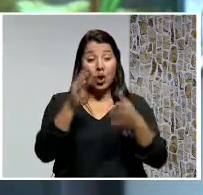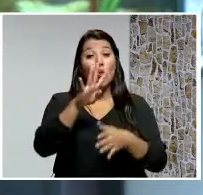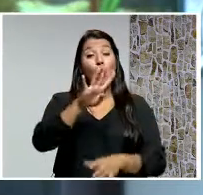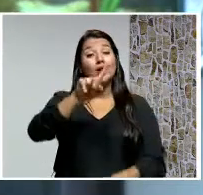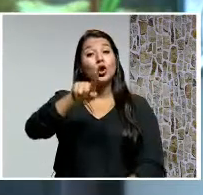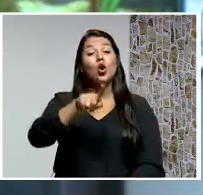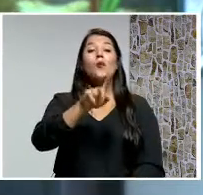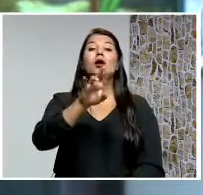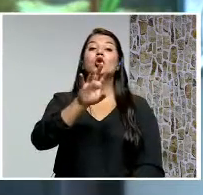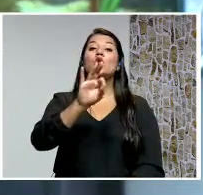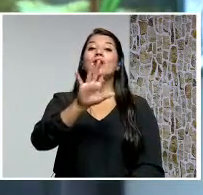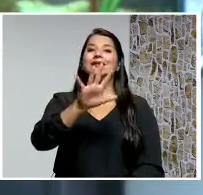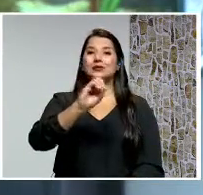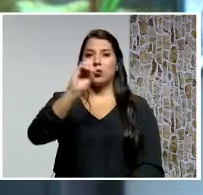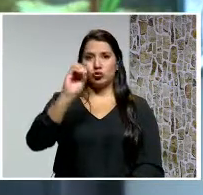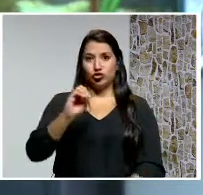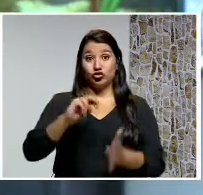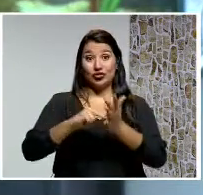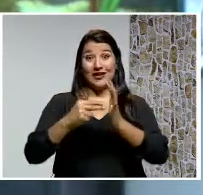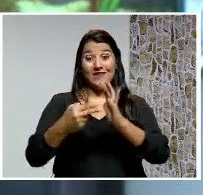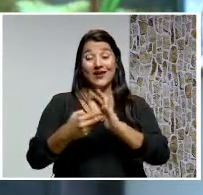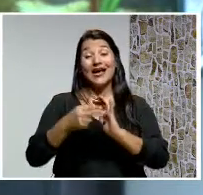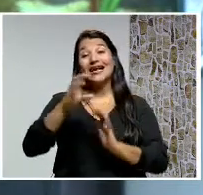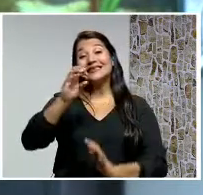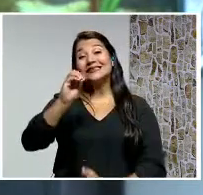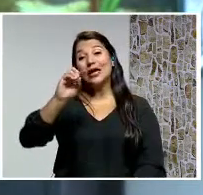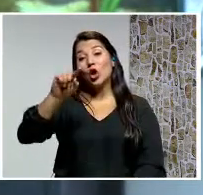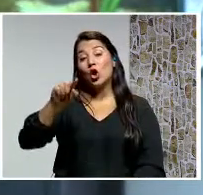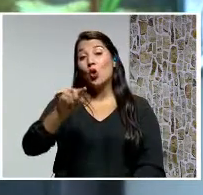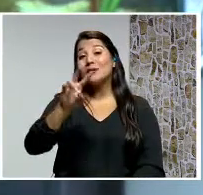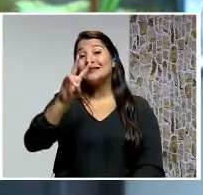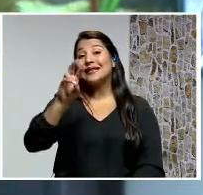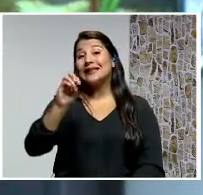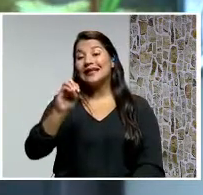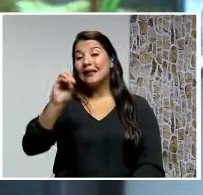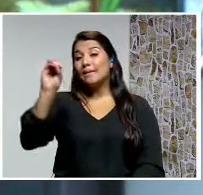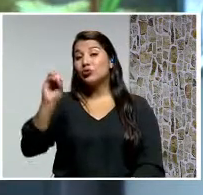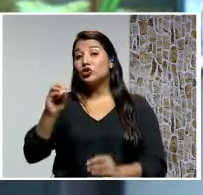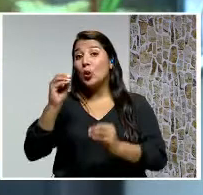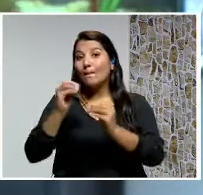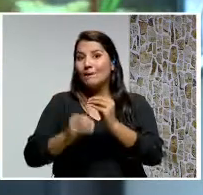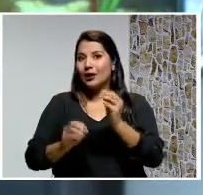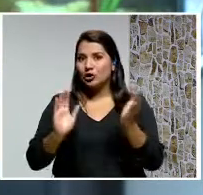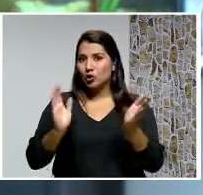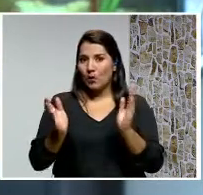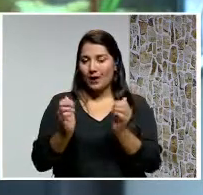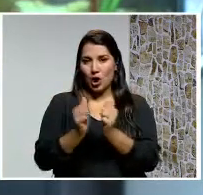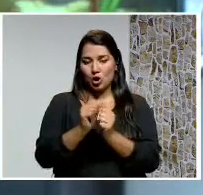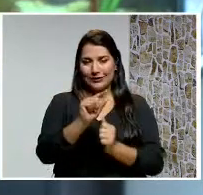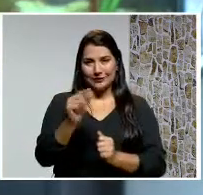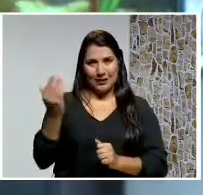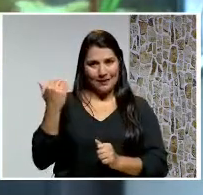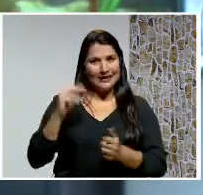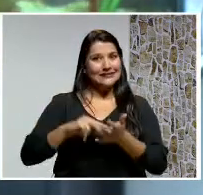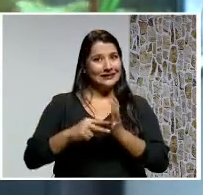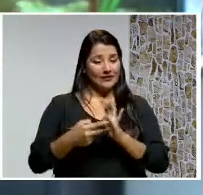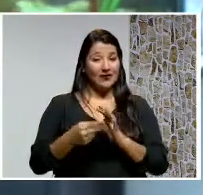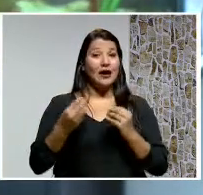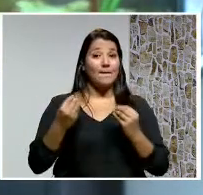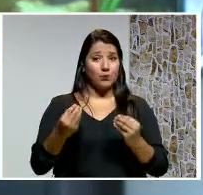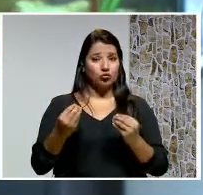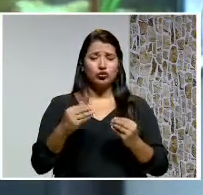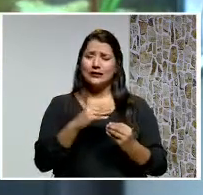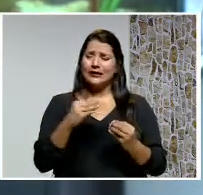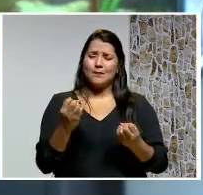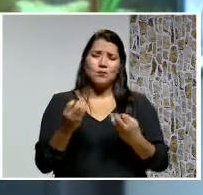0.7 puntos porcentuales menos que la semana anterior. Es una rebaja significativa, importante, y que hace rato la